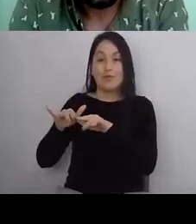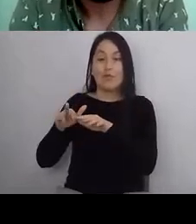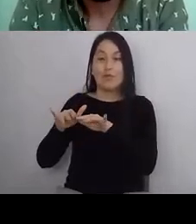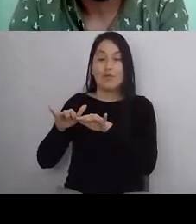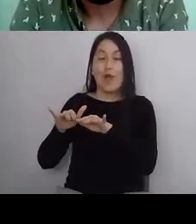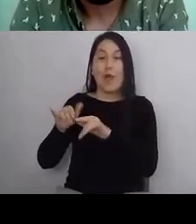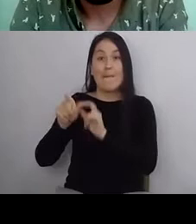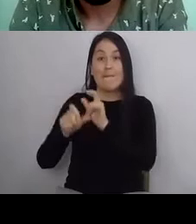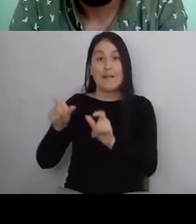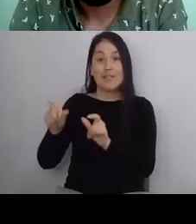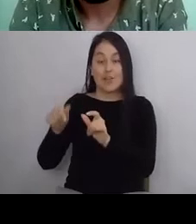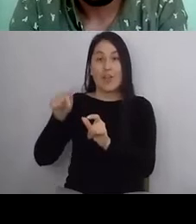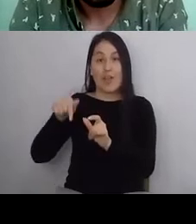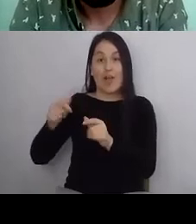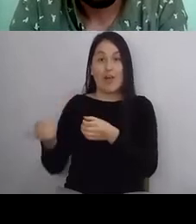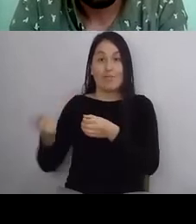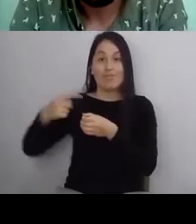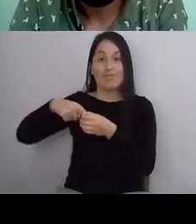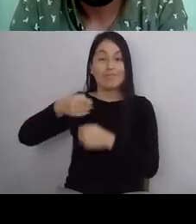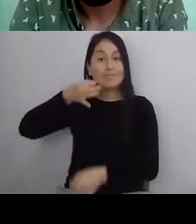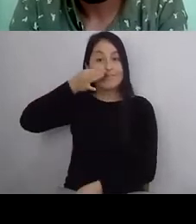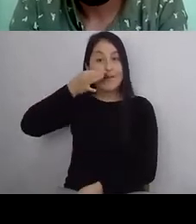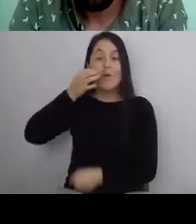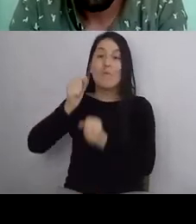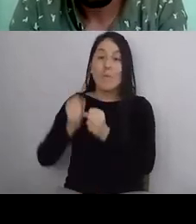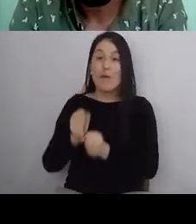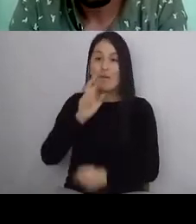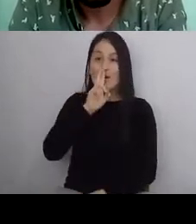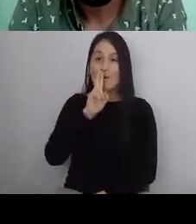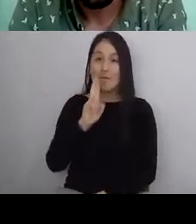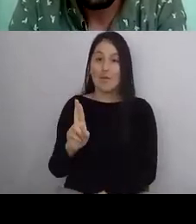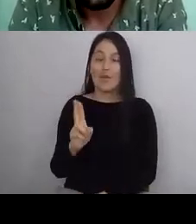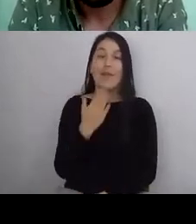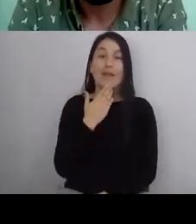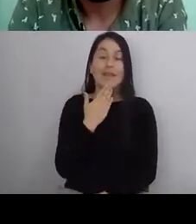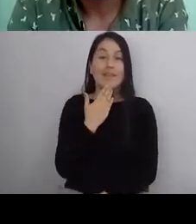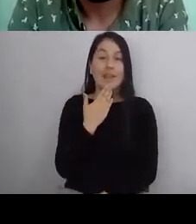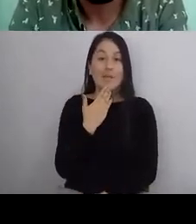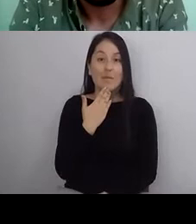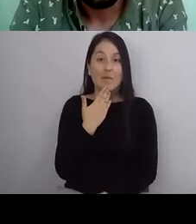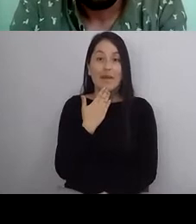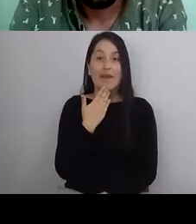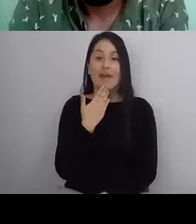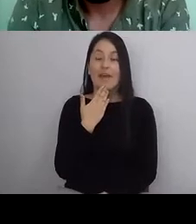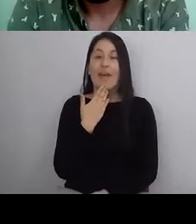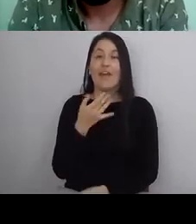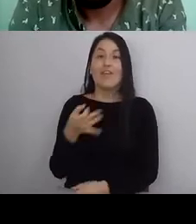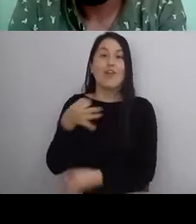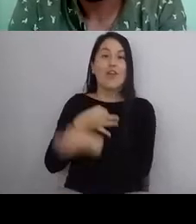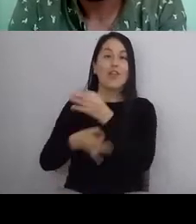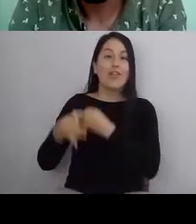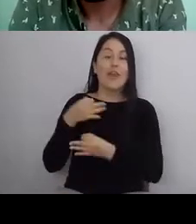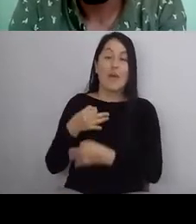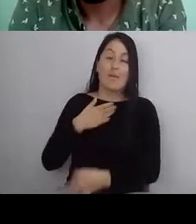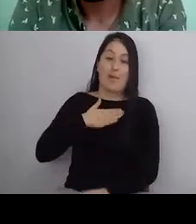las personas que se encuentran hoy día viéndonos vayan respondiendo, también nos den quizás otra guía, otra directriz. Pero para mí al